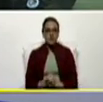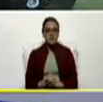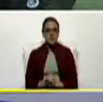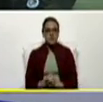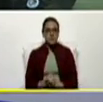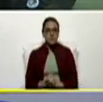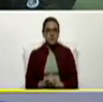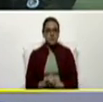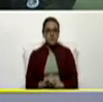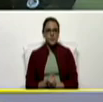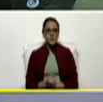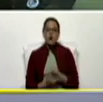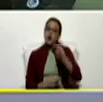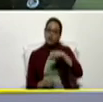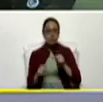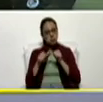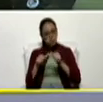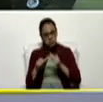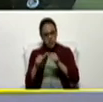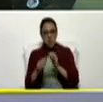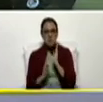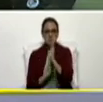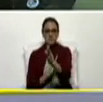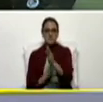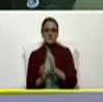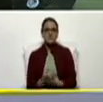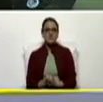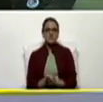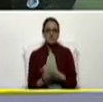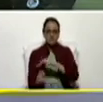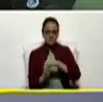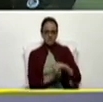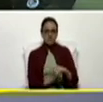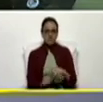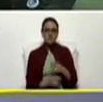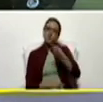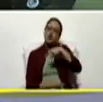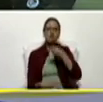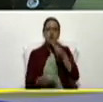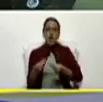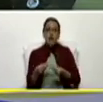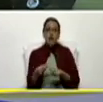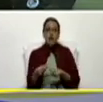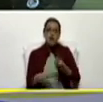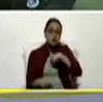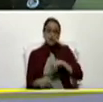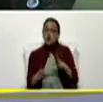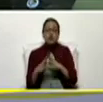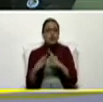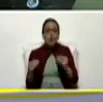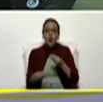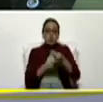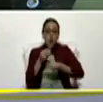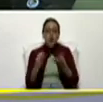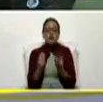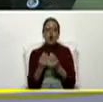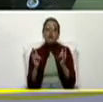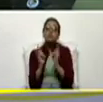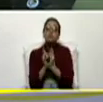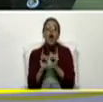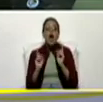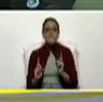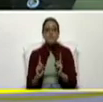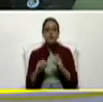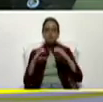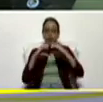Gracias seguimos adelante pues qué nos mueve a nosotros puro amor puro amor Amor